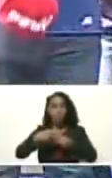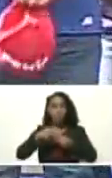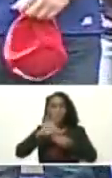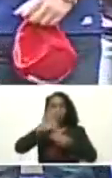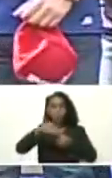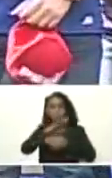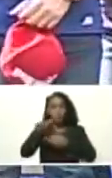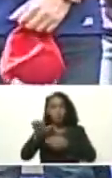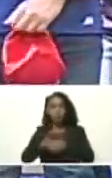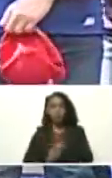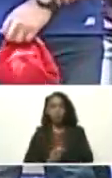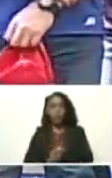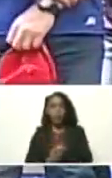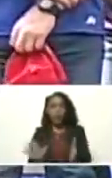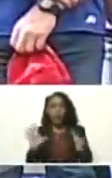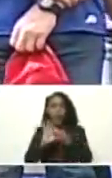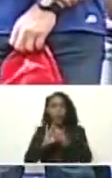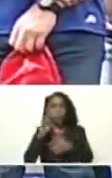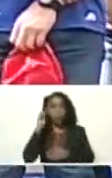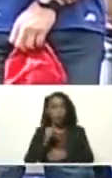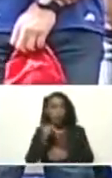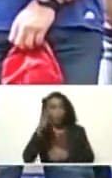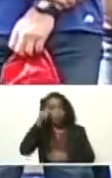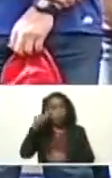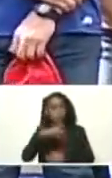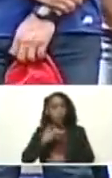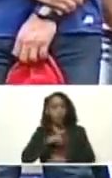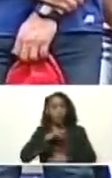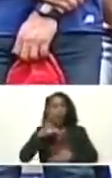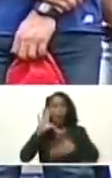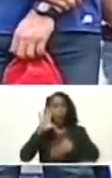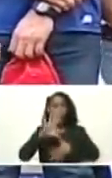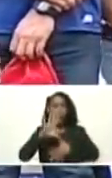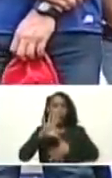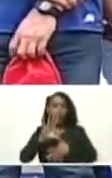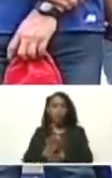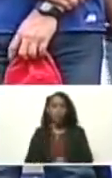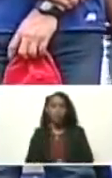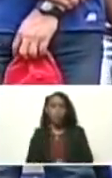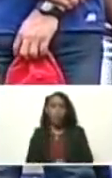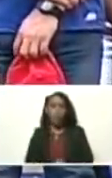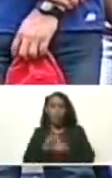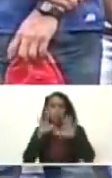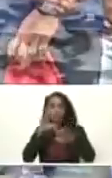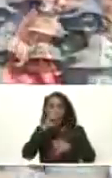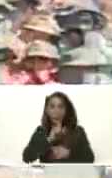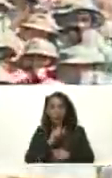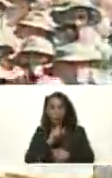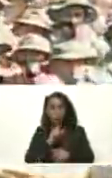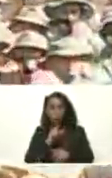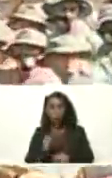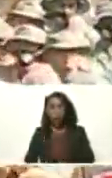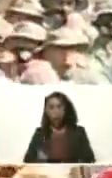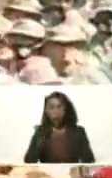la Alianza Bolivariana para los Pueblos de Nuestra América. Fueron 10 años gloriosos